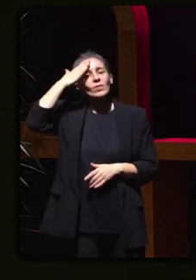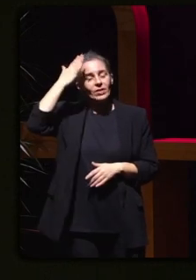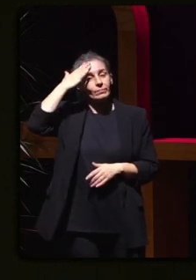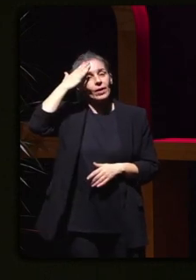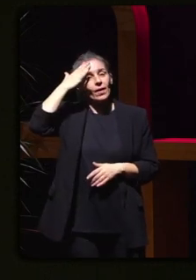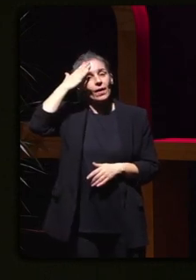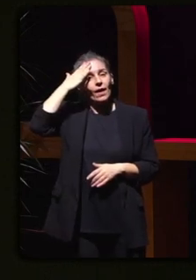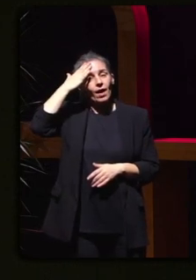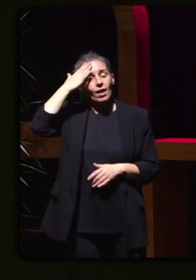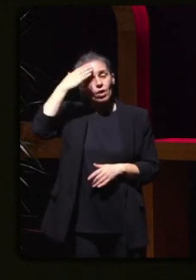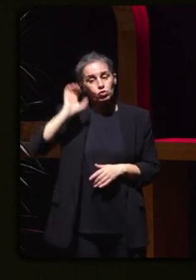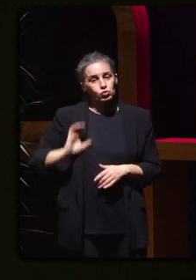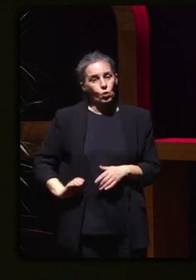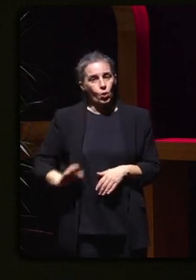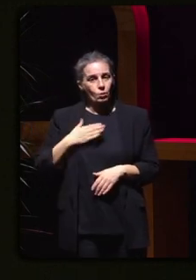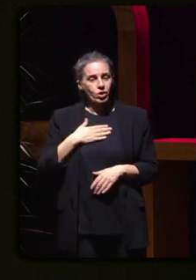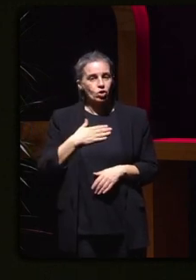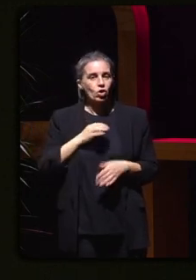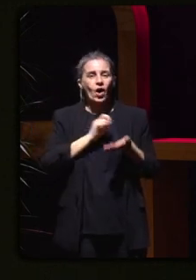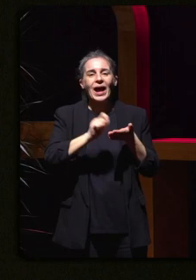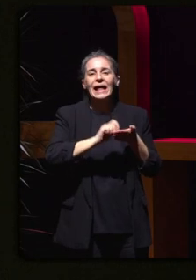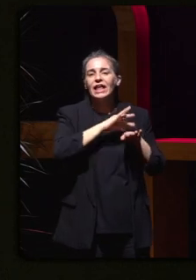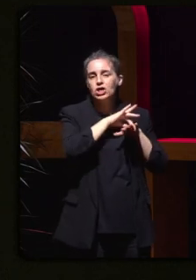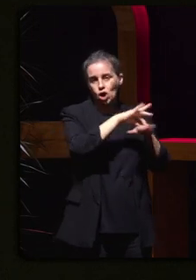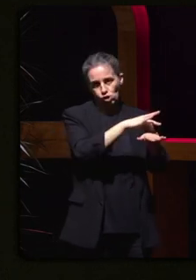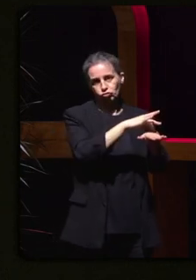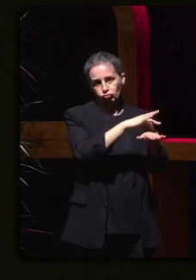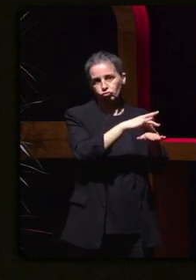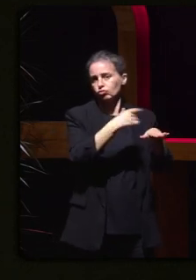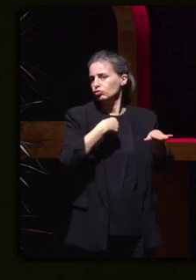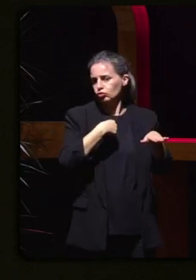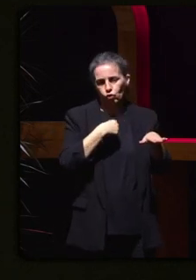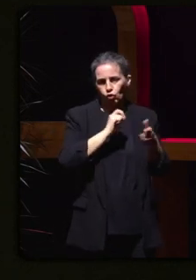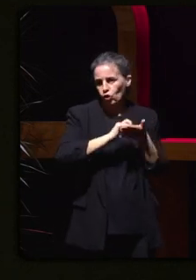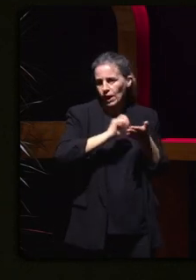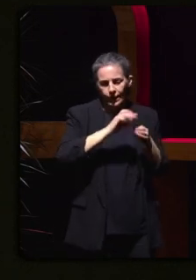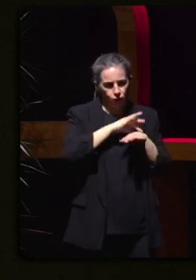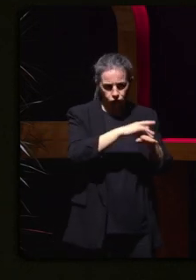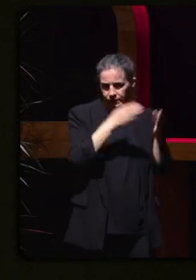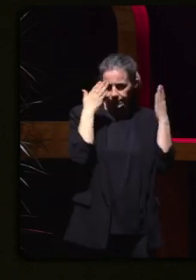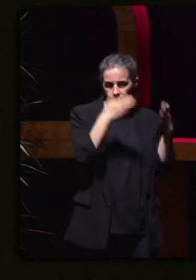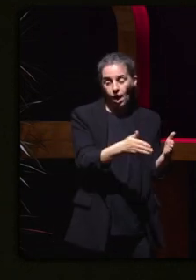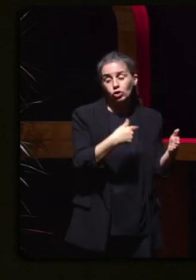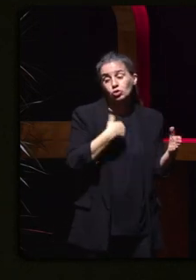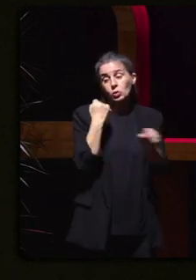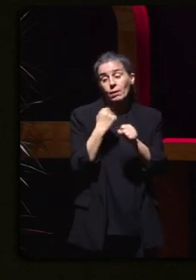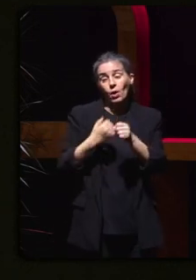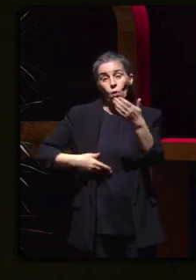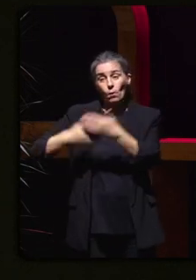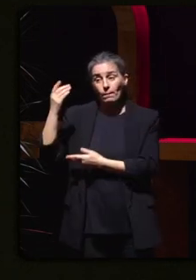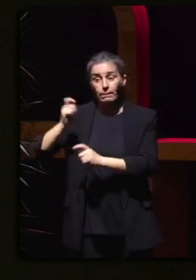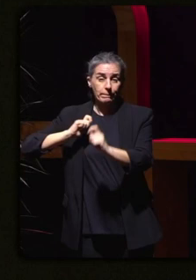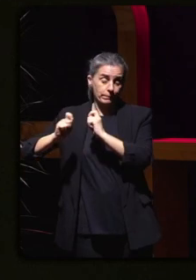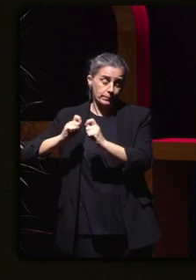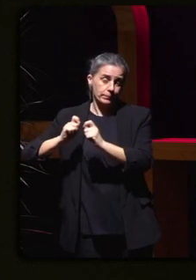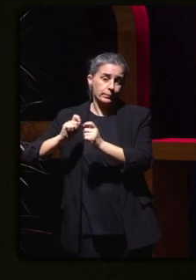fuente de ingresos es el guión yo soy guionista todo el trabajo que hago como periodista es un trabajo que hago